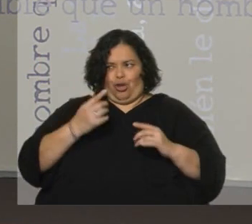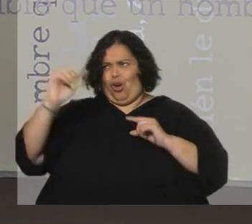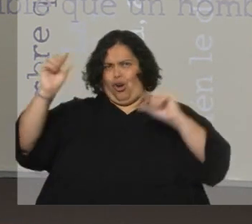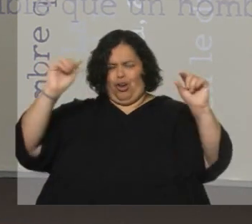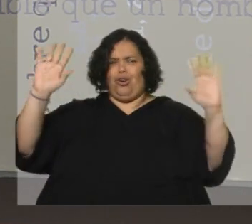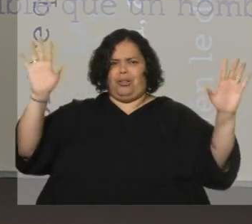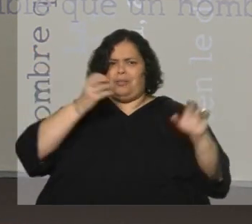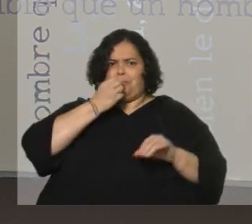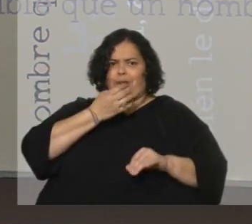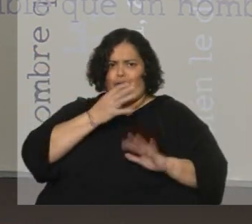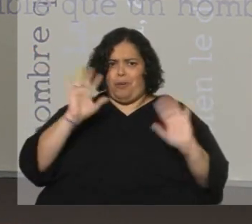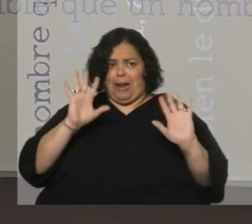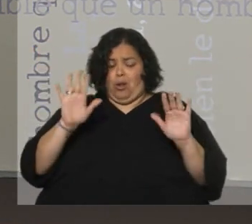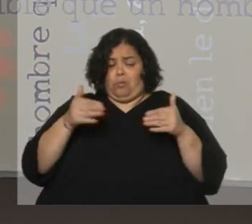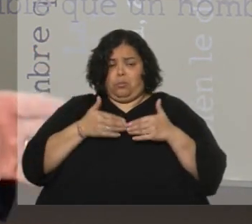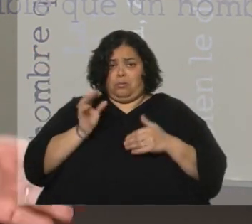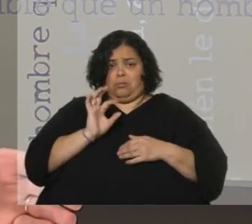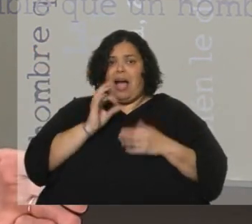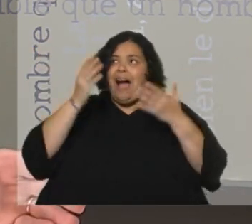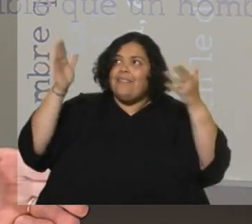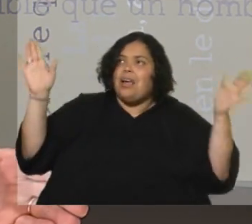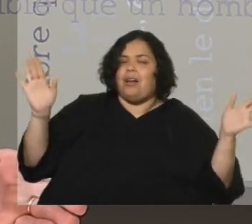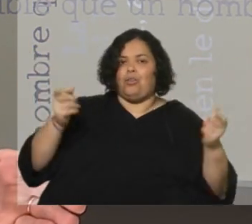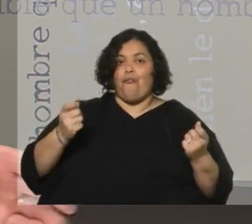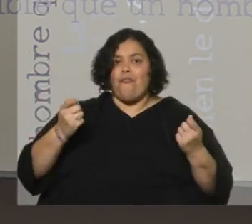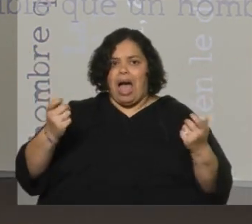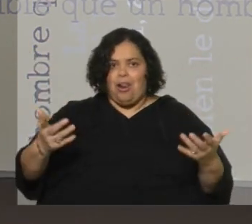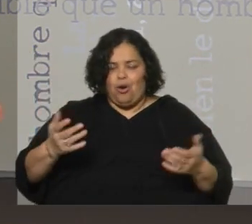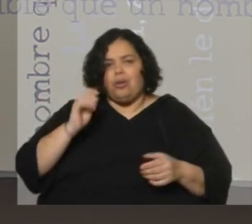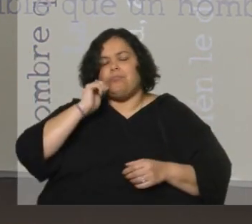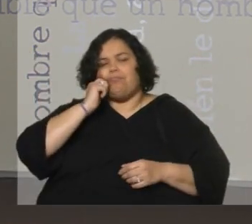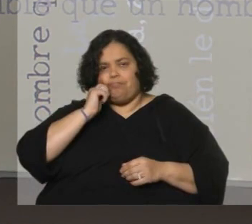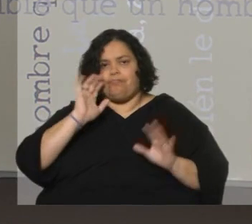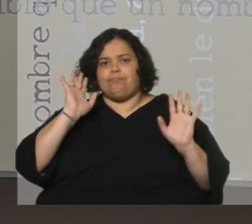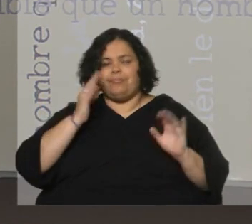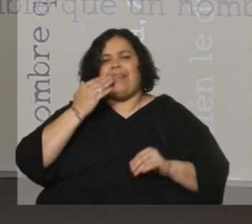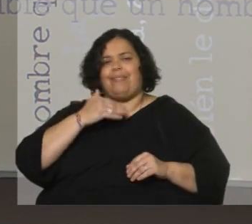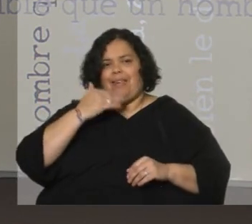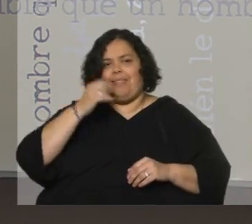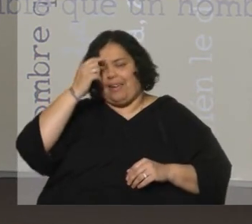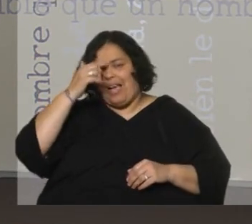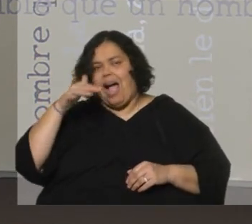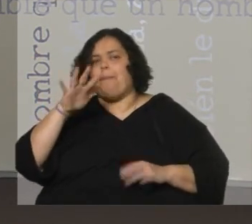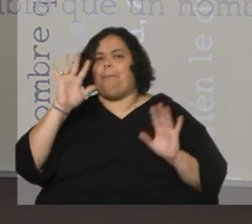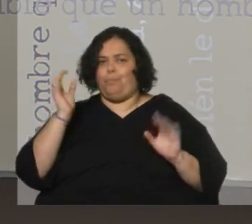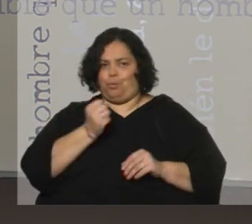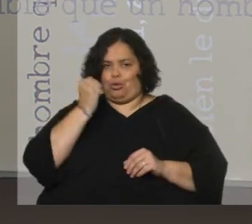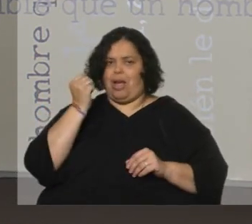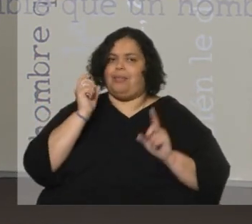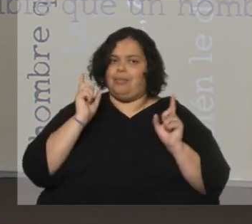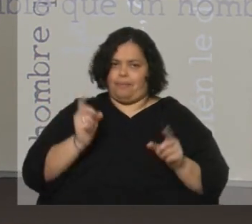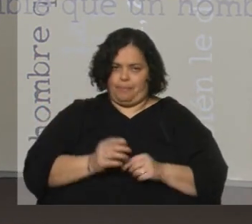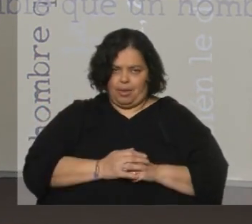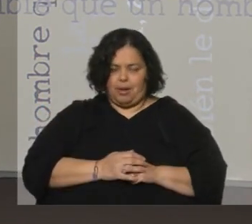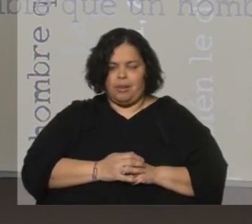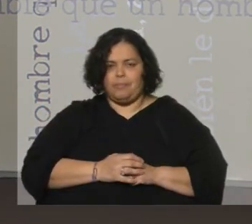todos este y la valorización del espacio abierto creo que En definitiva valoró el espacio abierto por de una